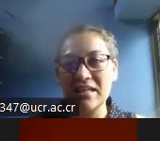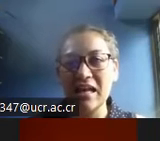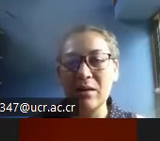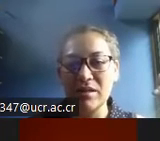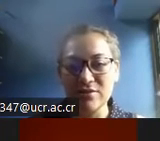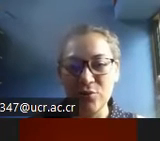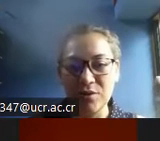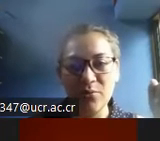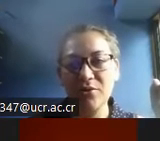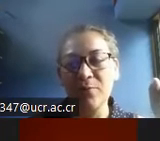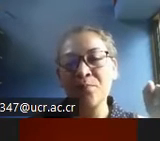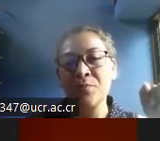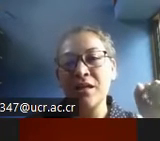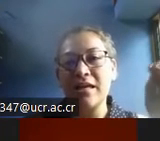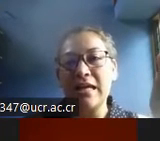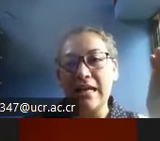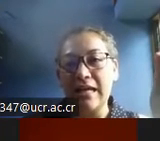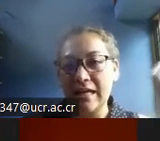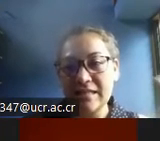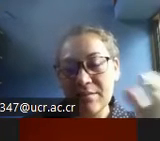hacen desde la aplicación, ¿de acuerdo?